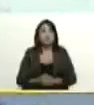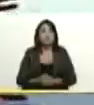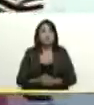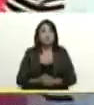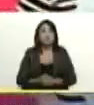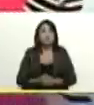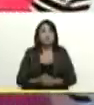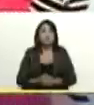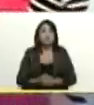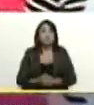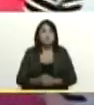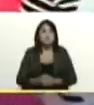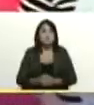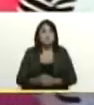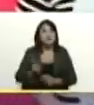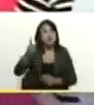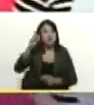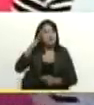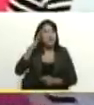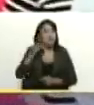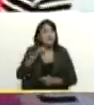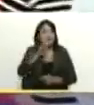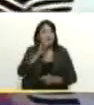No saben con quién se están metiendo.